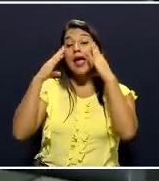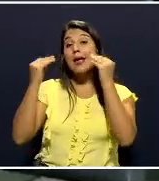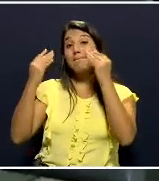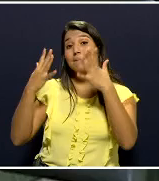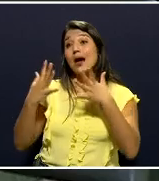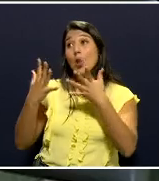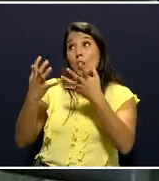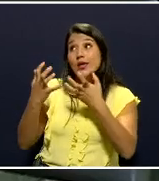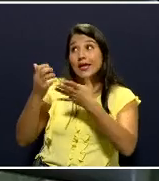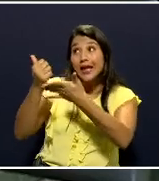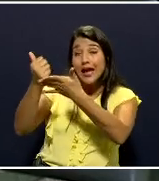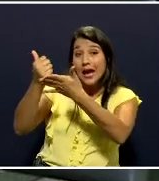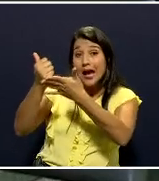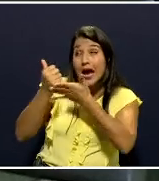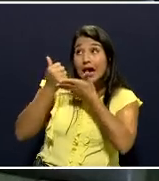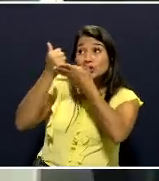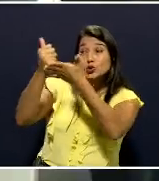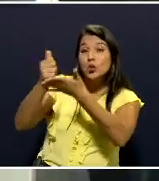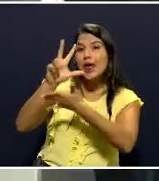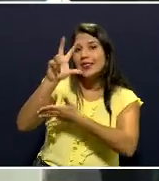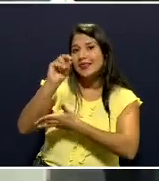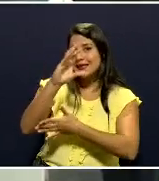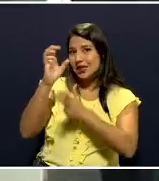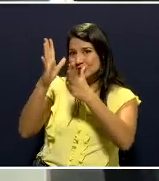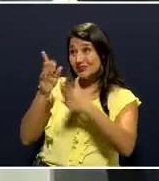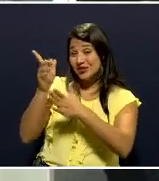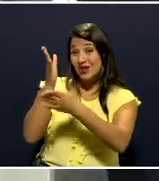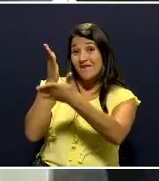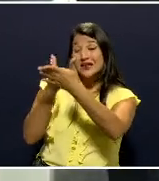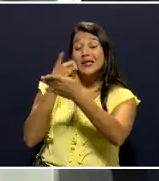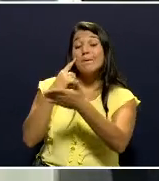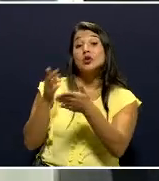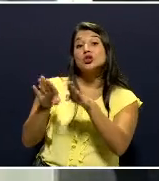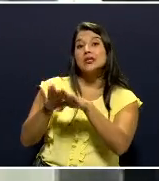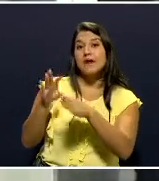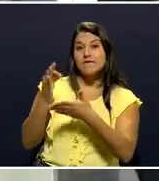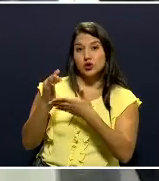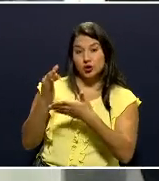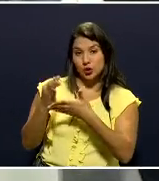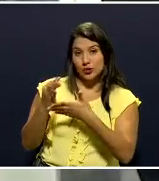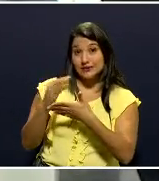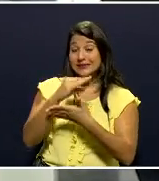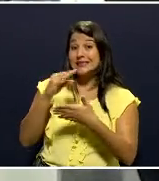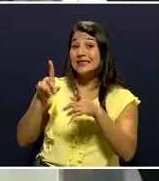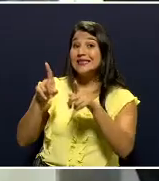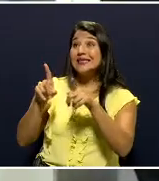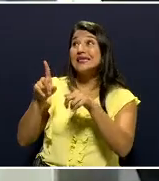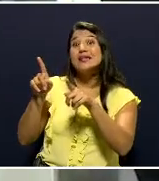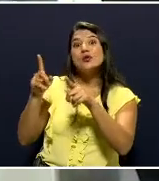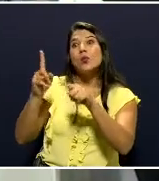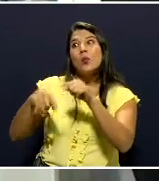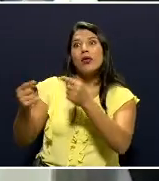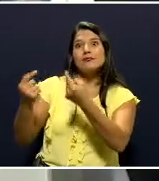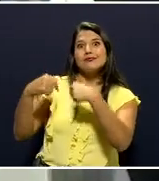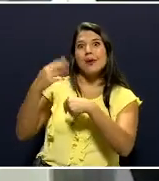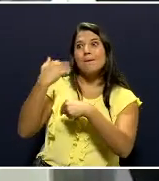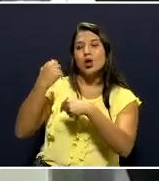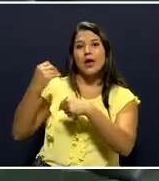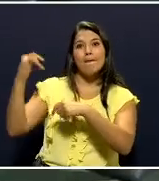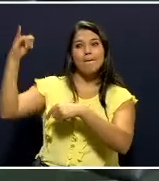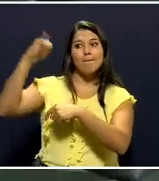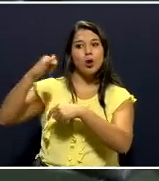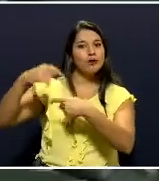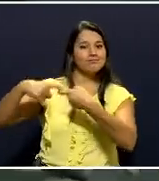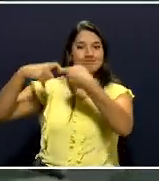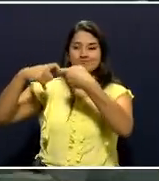turistas costarricenses que se han visto afectados por el cierre de fronteras y la suspensión de vuelos. En este país los